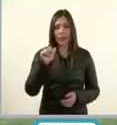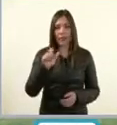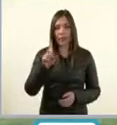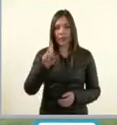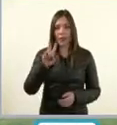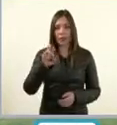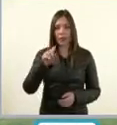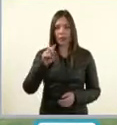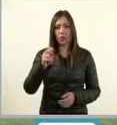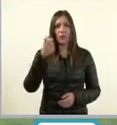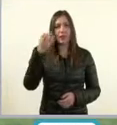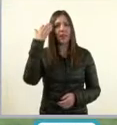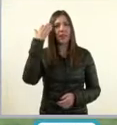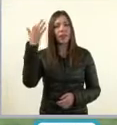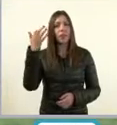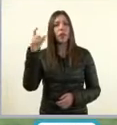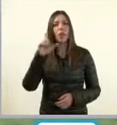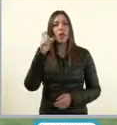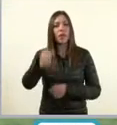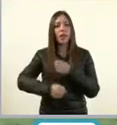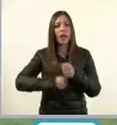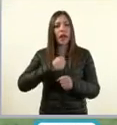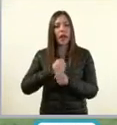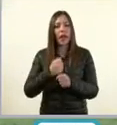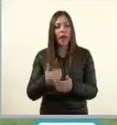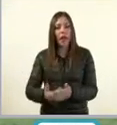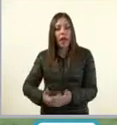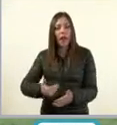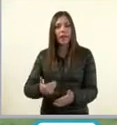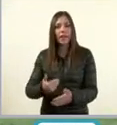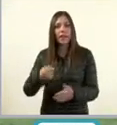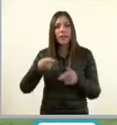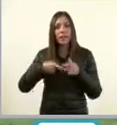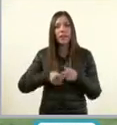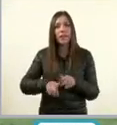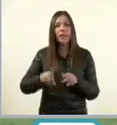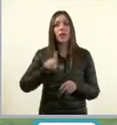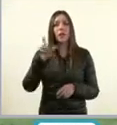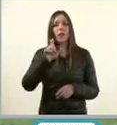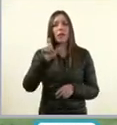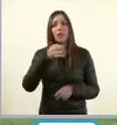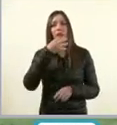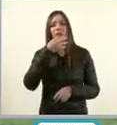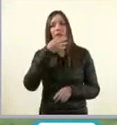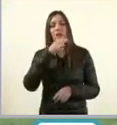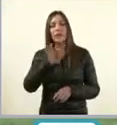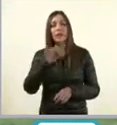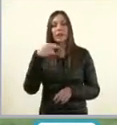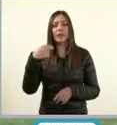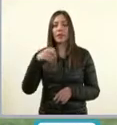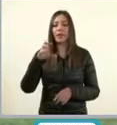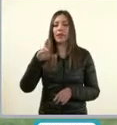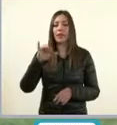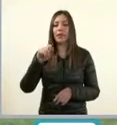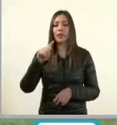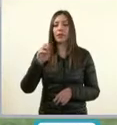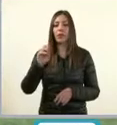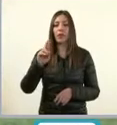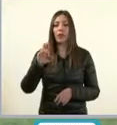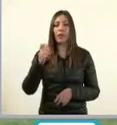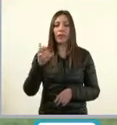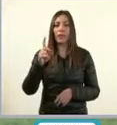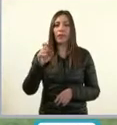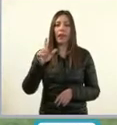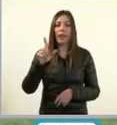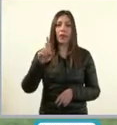año litúrgico donde empieza justo después de la fiesta de Cristo Rey del Universo, ¿sí? Es